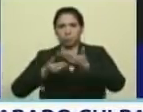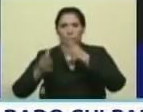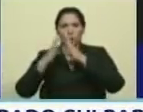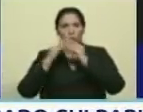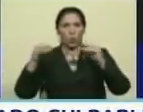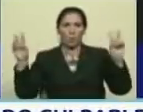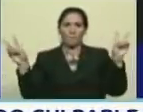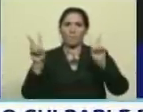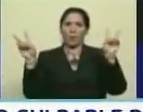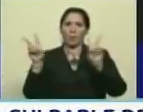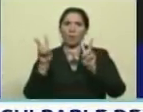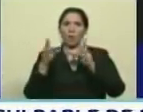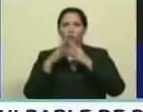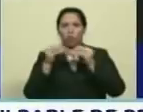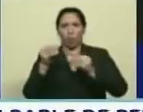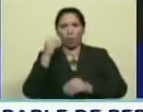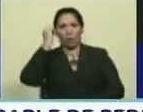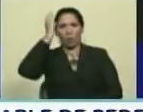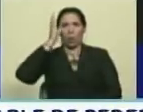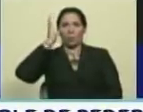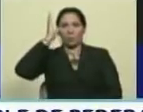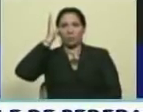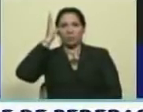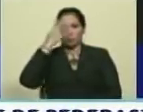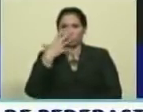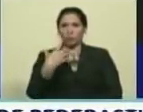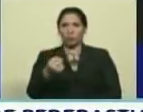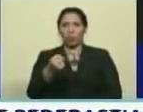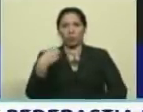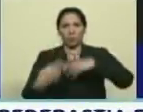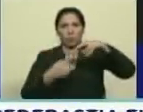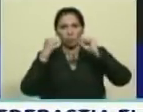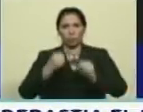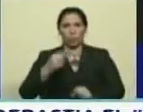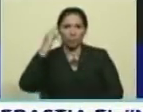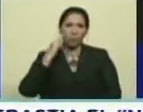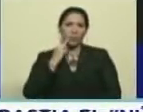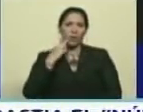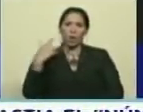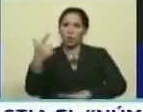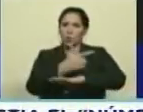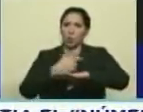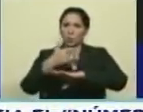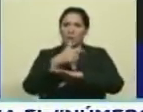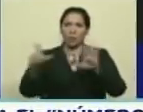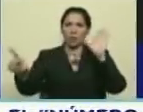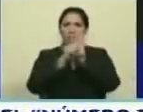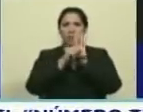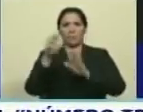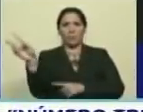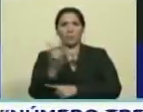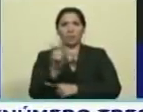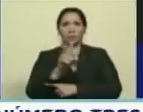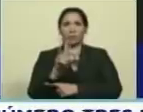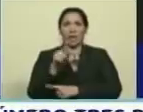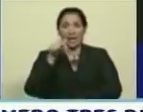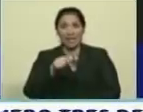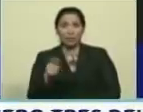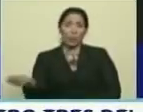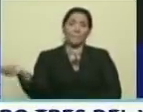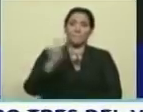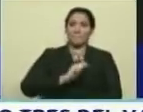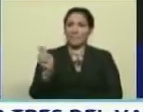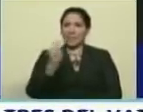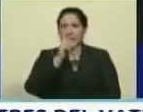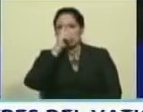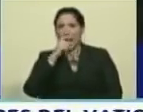valentía y toda la comprensión con la revolución bolivariana, con el gobierno legítimo de Venezuela, en estos meses y años de